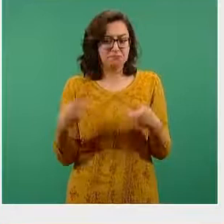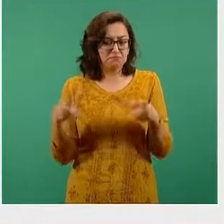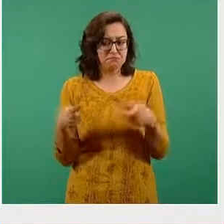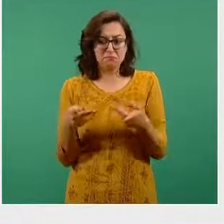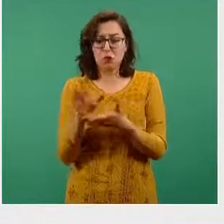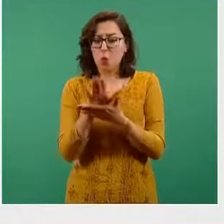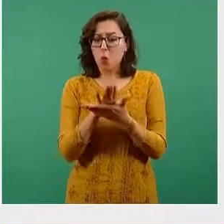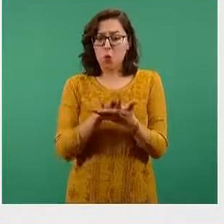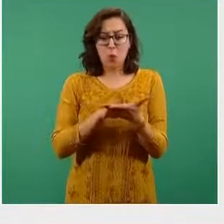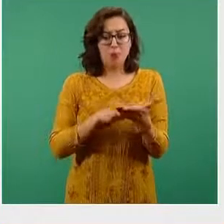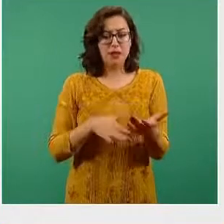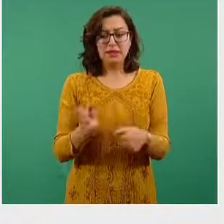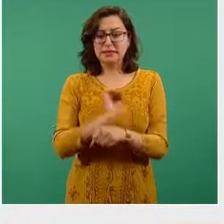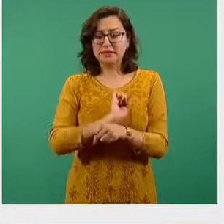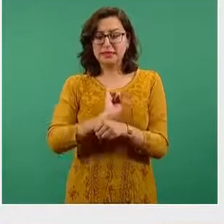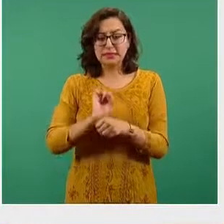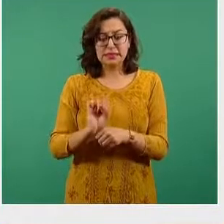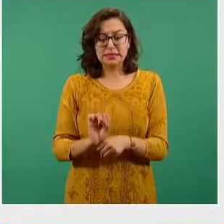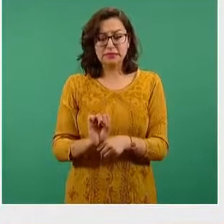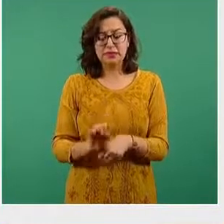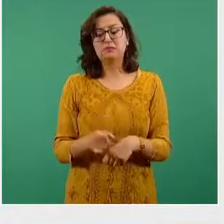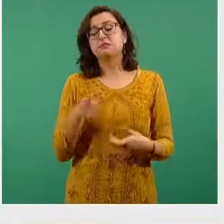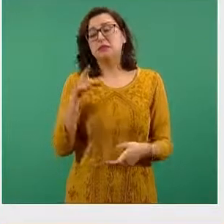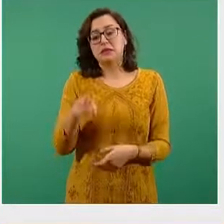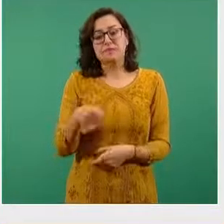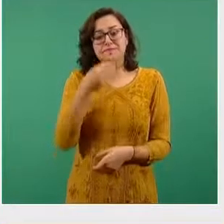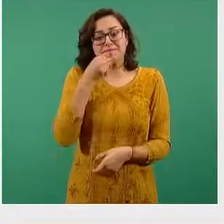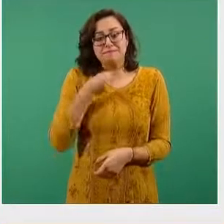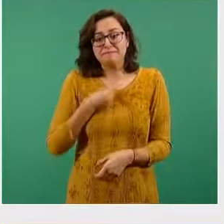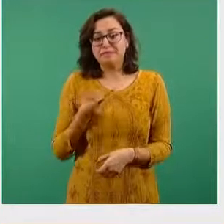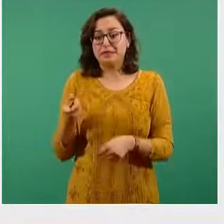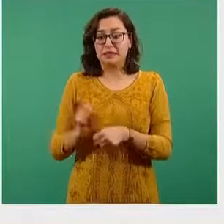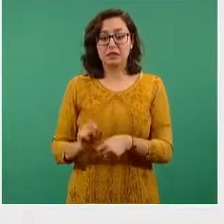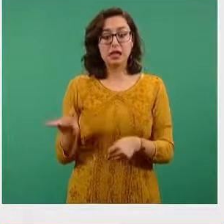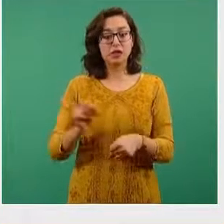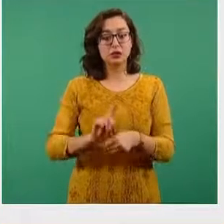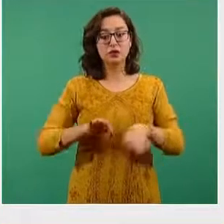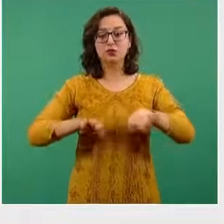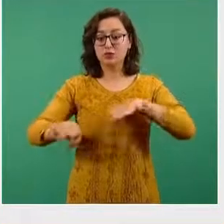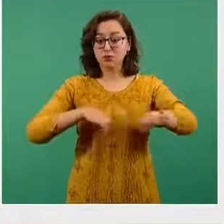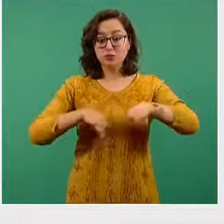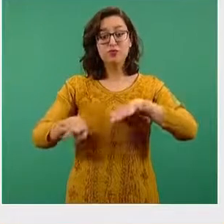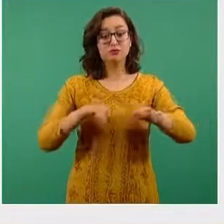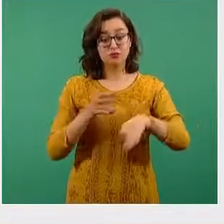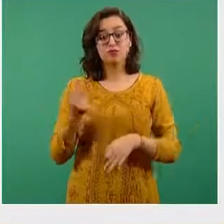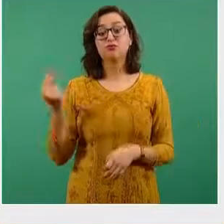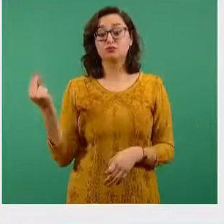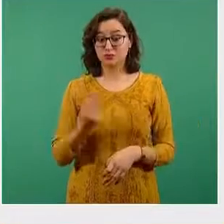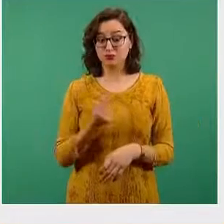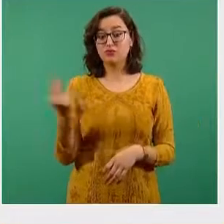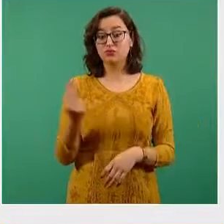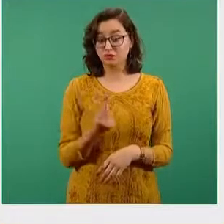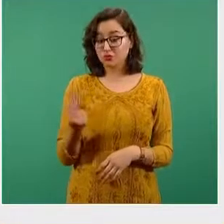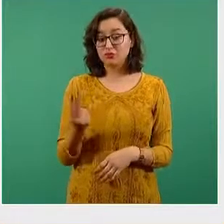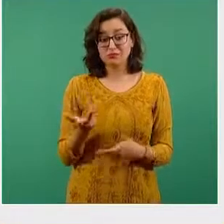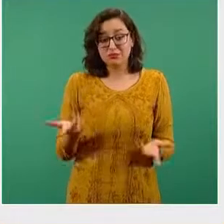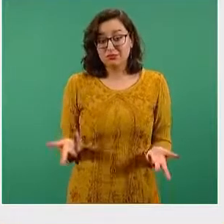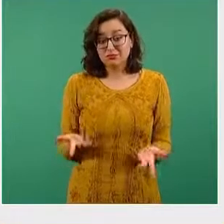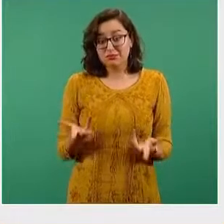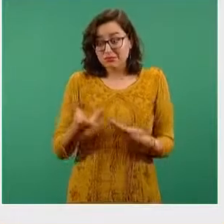humilde que tiene que salir todos los días a trabajar para poder